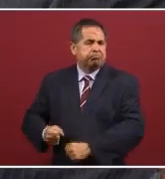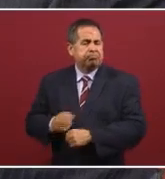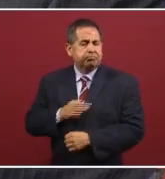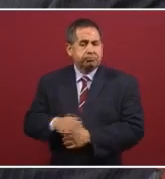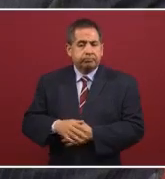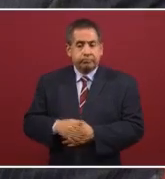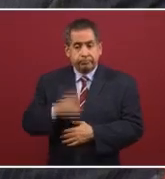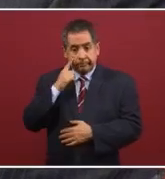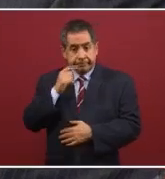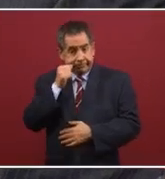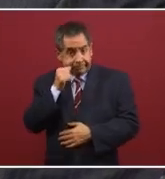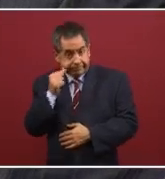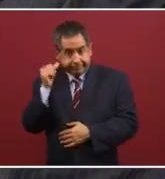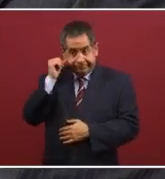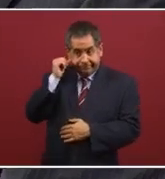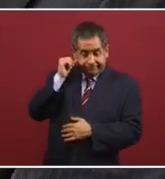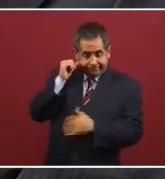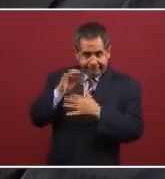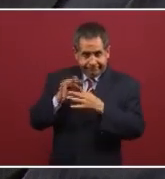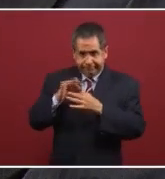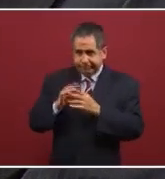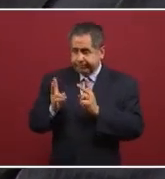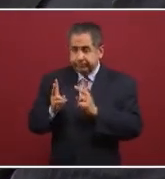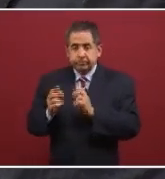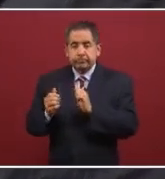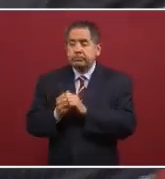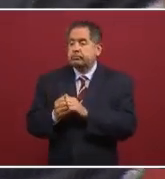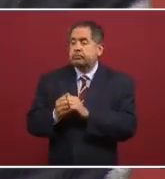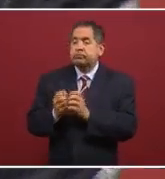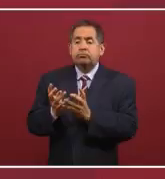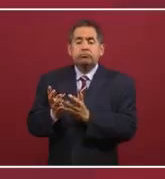que la plática ayer con la